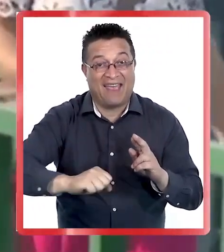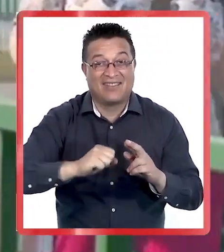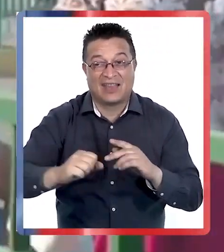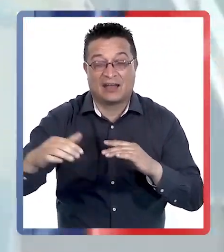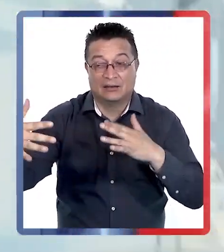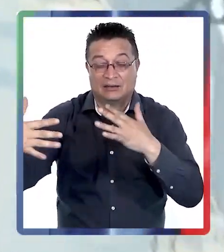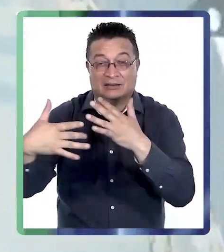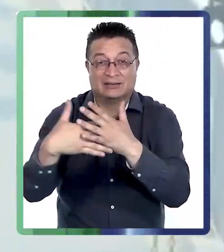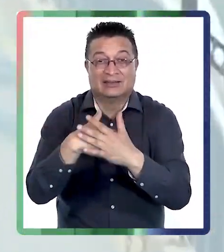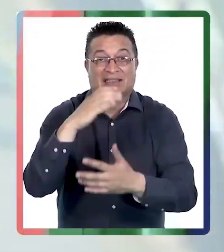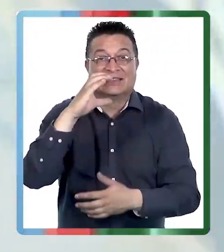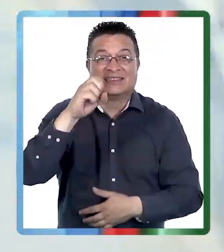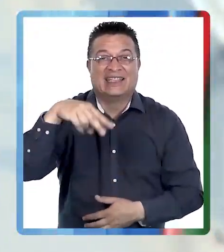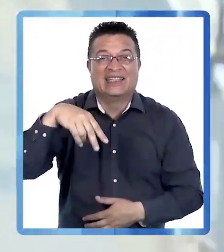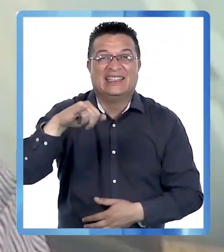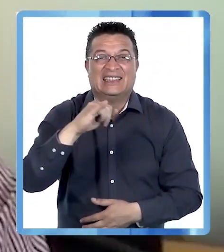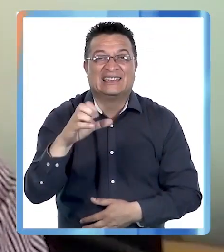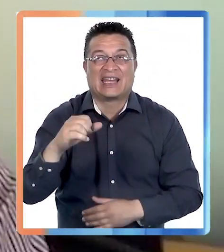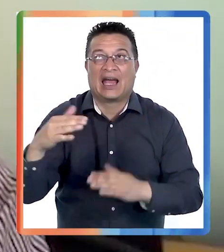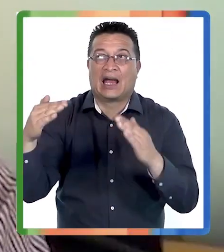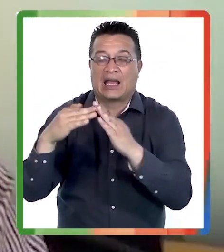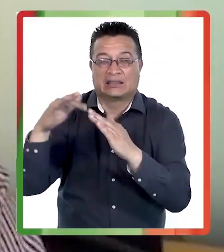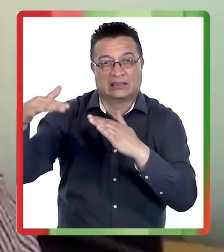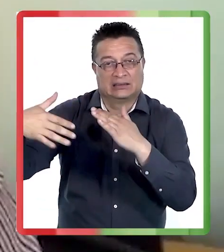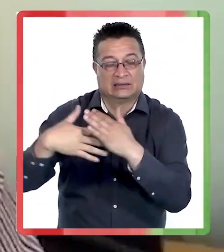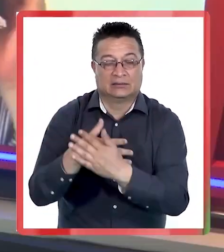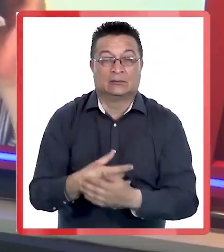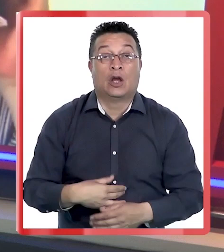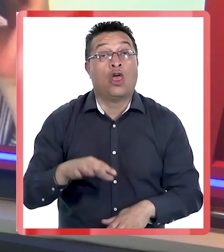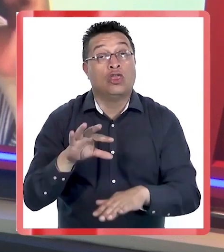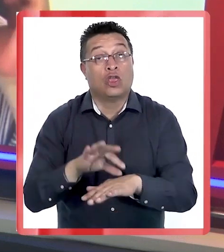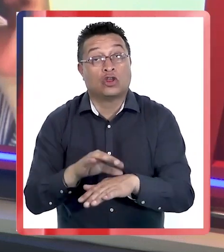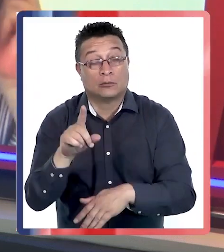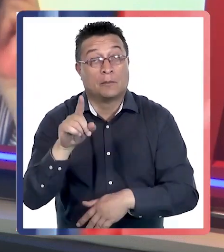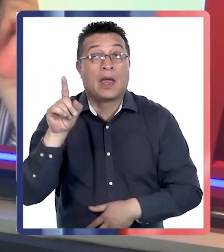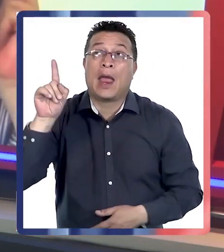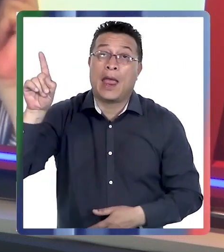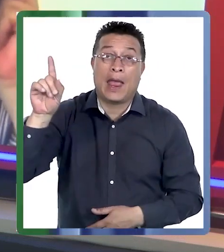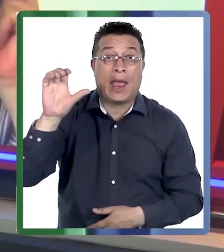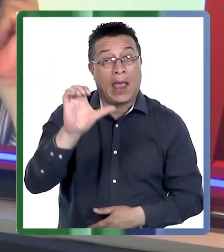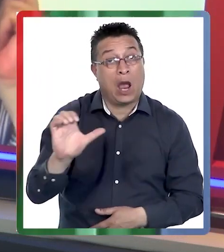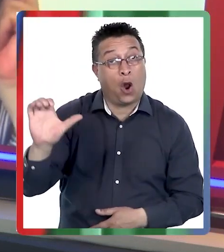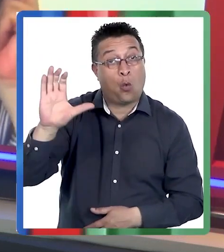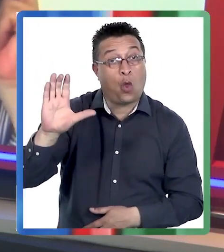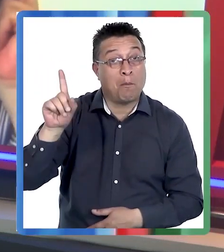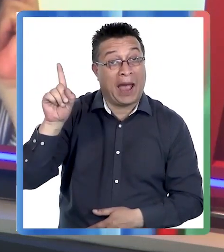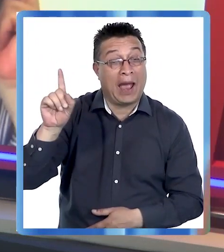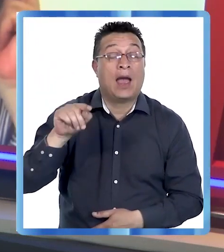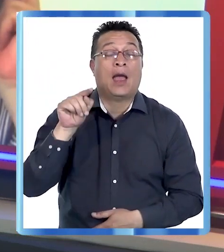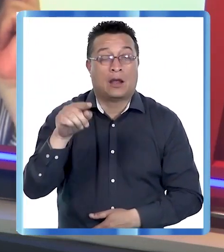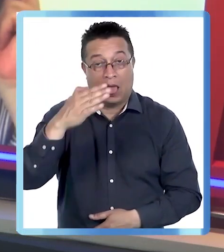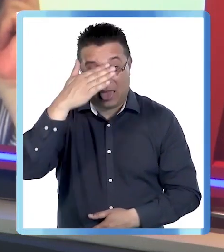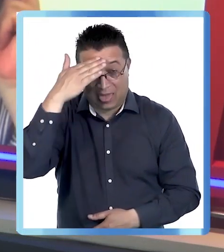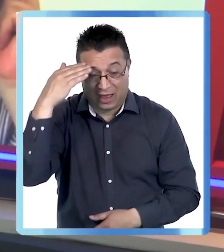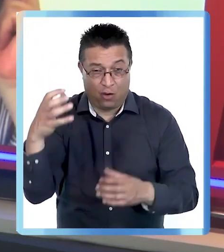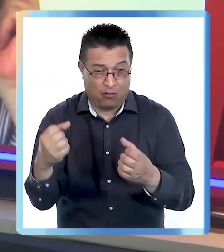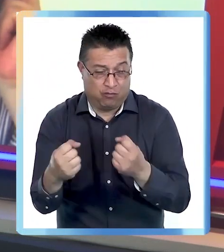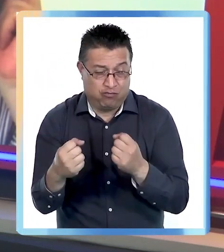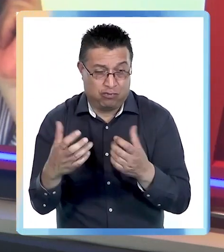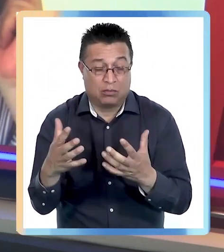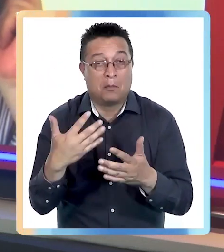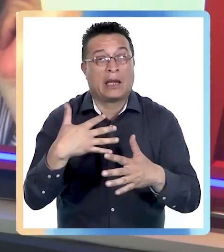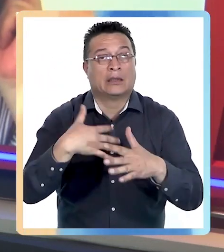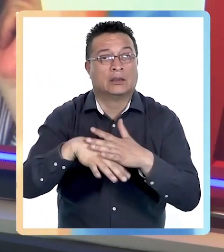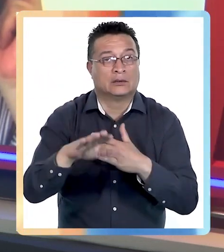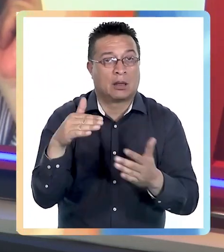evitando que entren cenizas hacia los domicilios. Doctor, en Europa el calor extremo dejó cerca